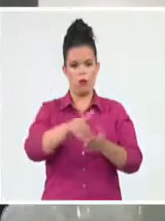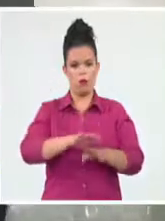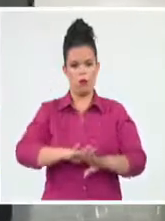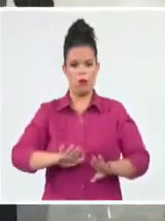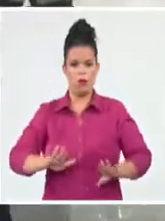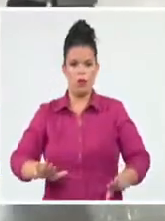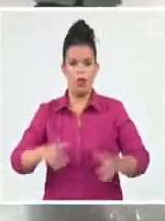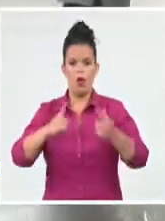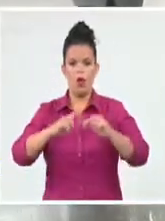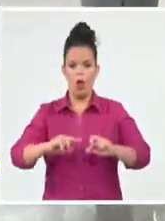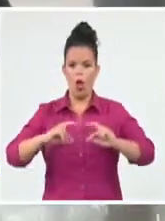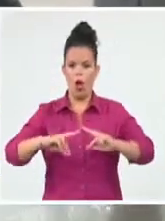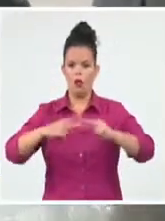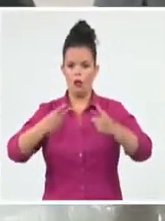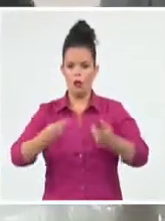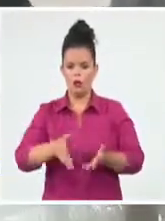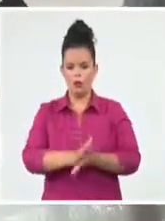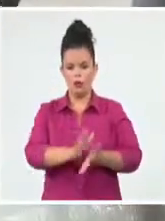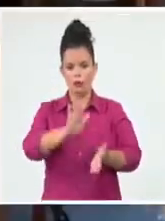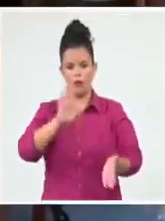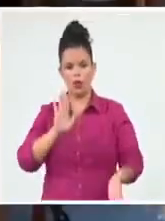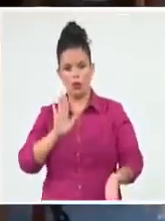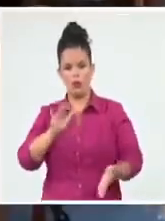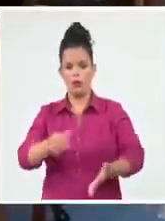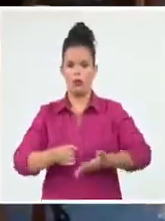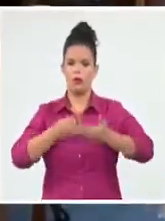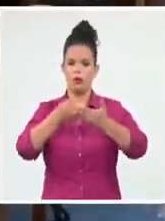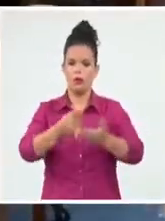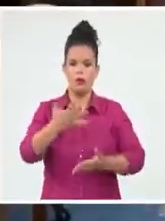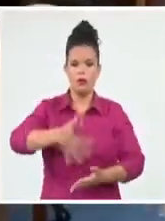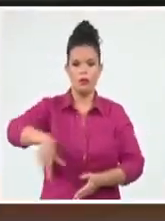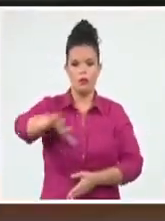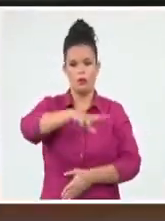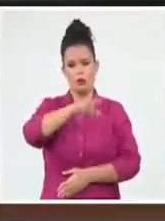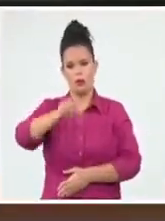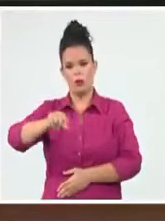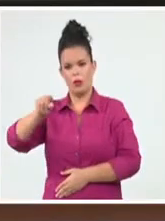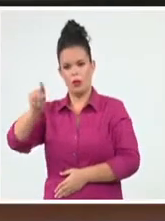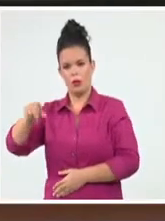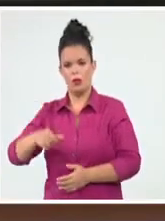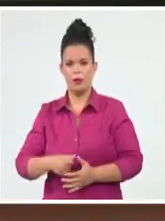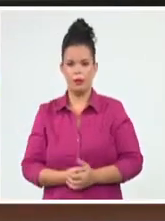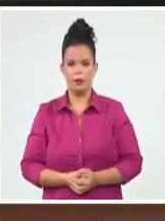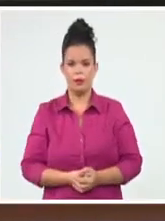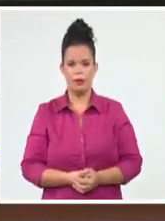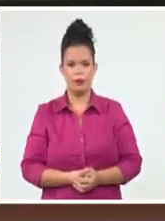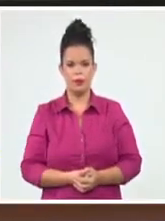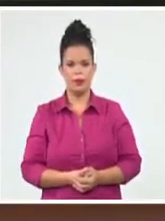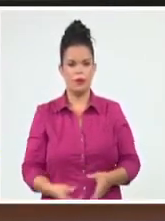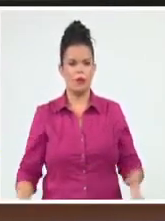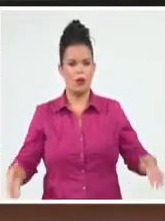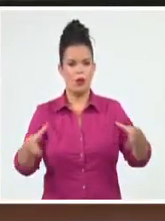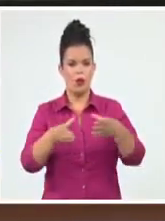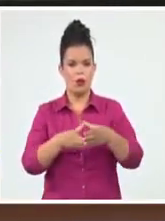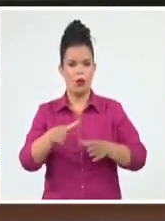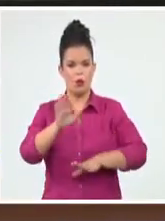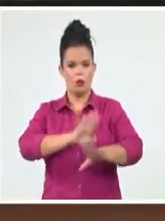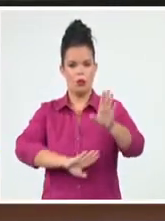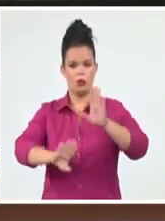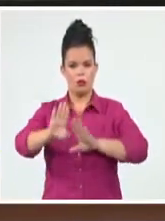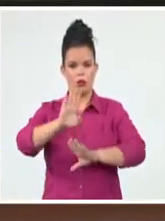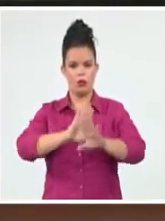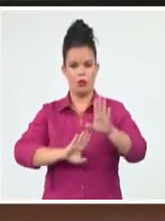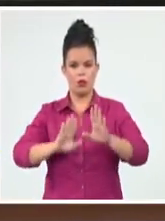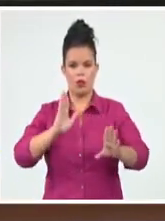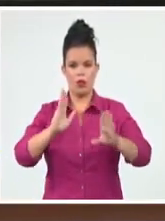la voluntad de brindar su ayuda a quien lo necesite. Desde el Grupo Temporal de Trabajo para el Enfrentamiento a la COVID, damos la bienvenida a la brigada de